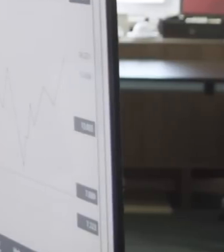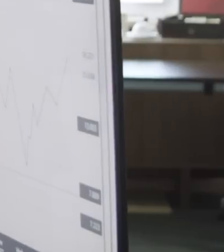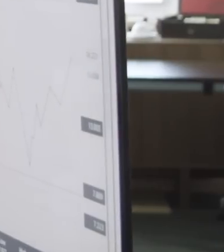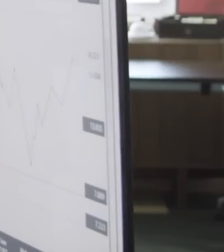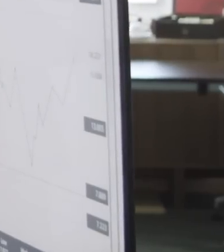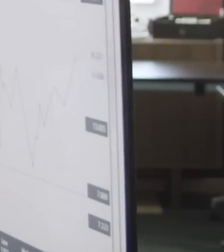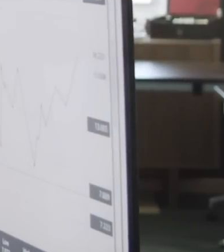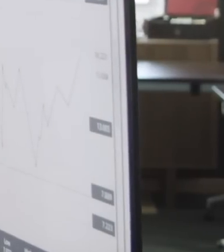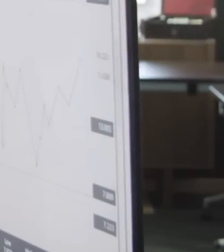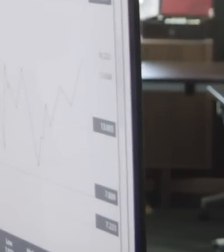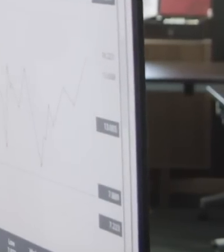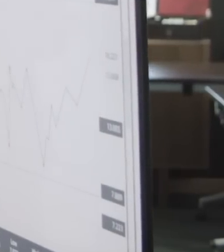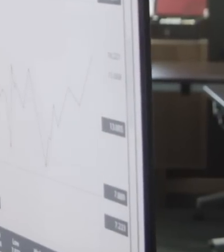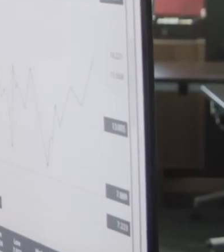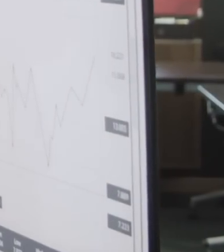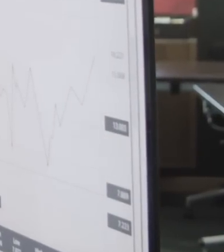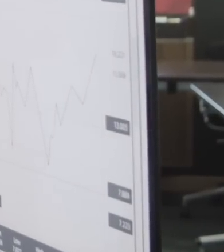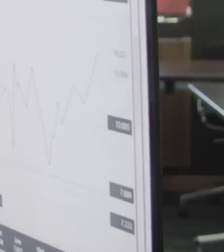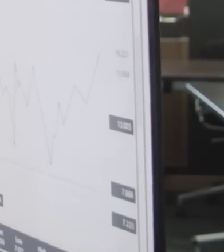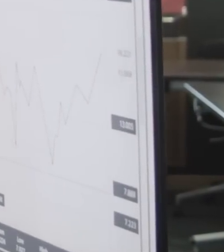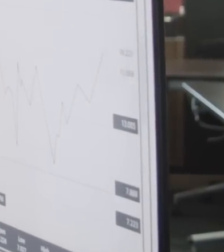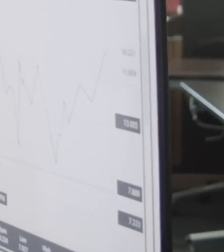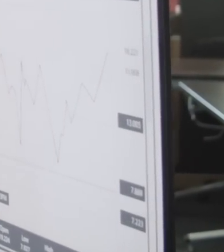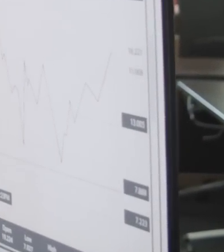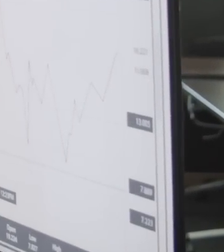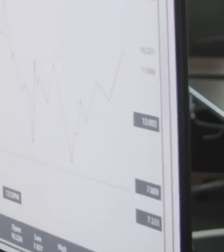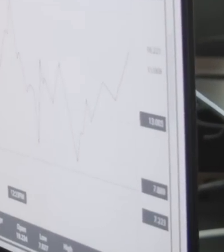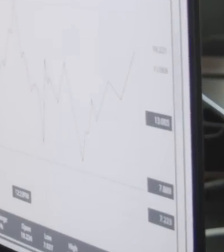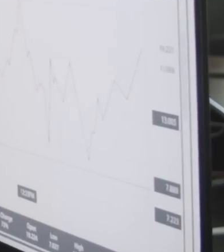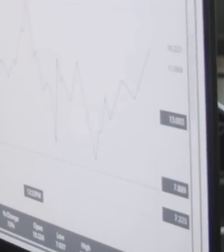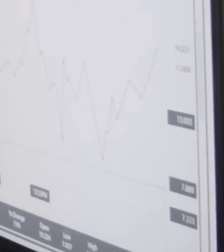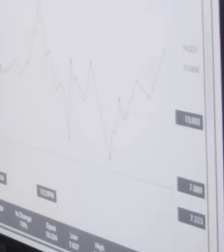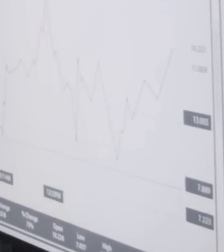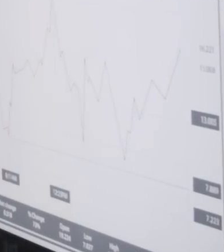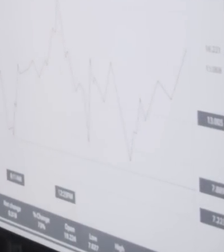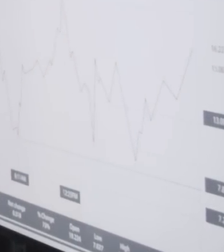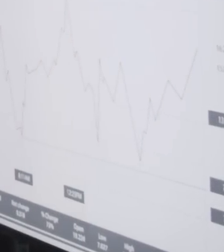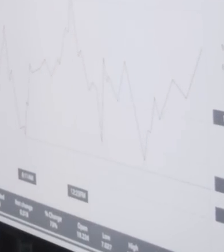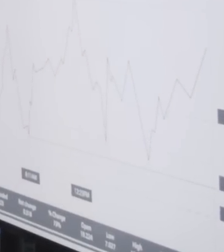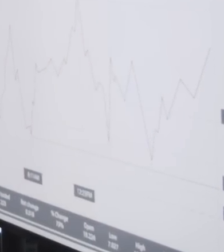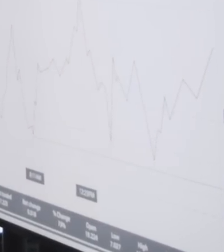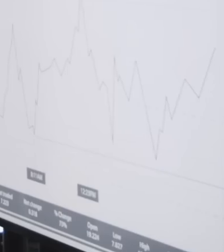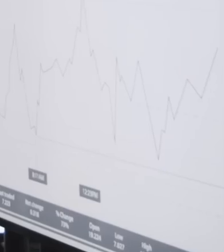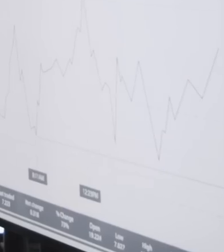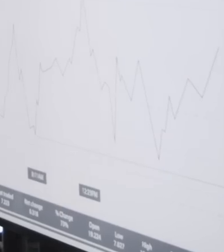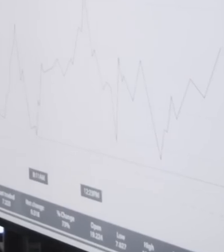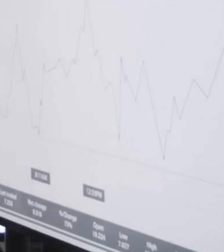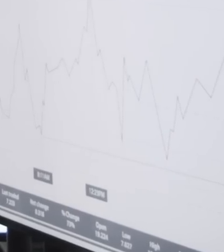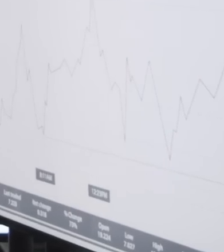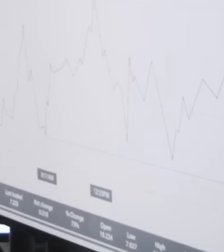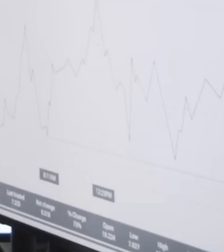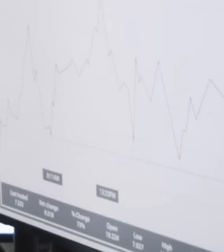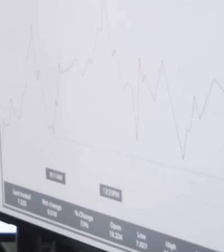Con estos nuevos datos, vemos claramente que las calificadoras extranjeras solo buscan crear miedo a inversionistas,